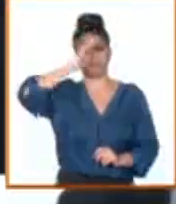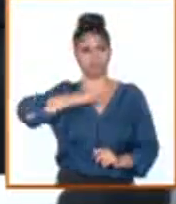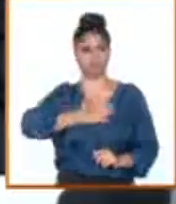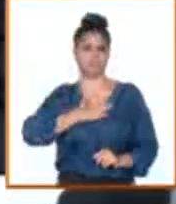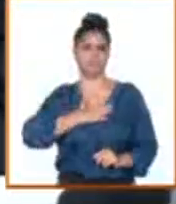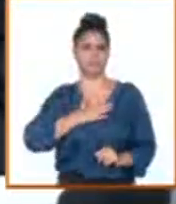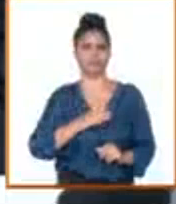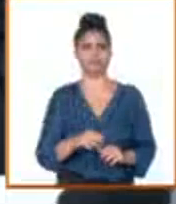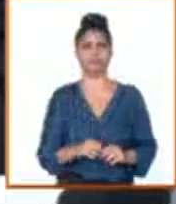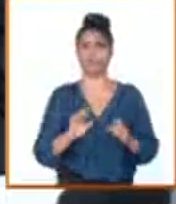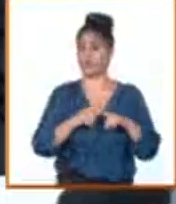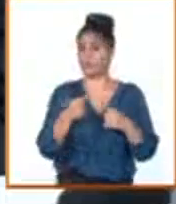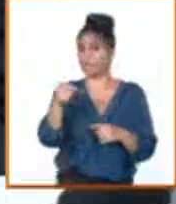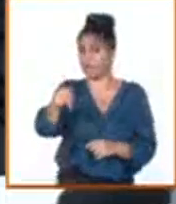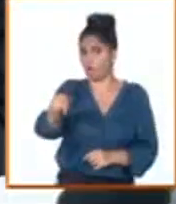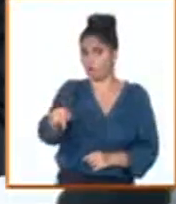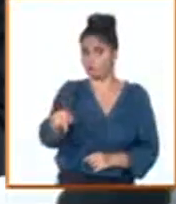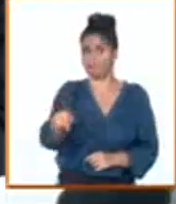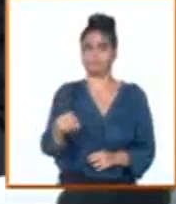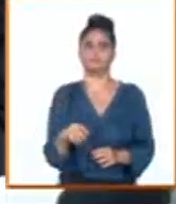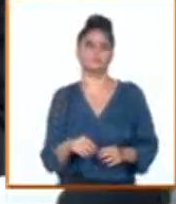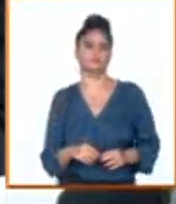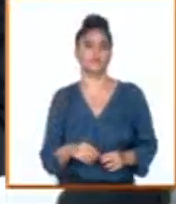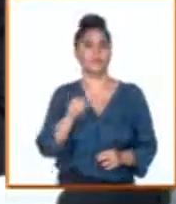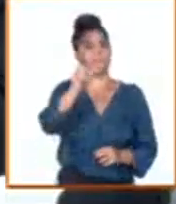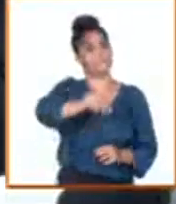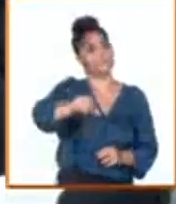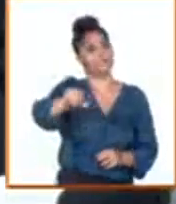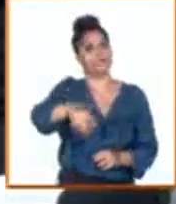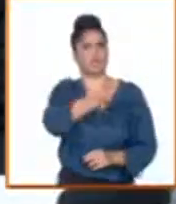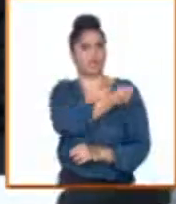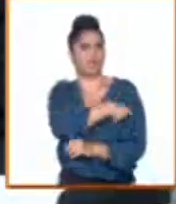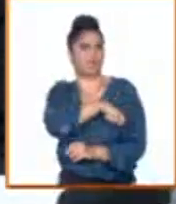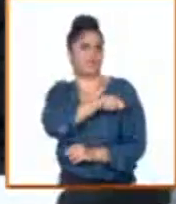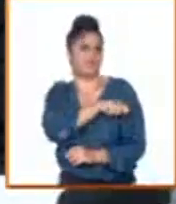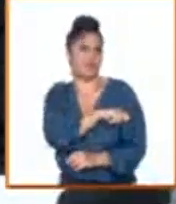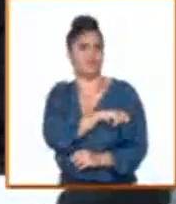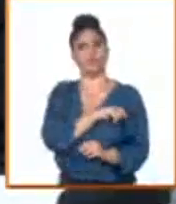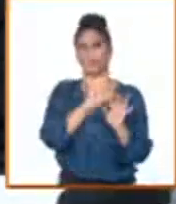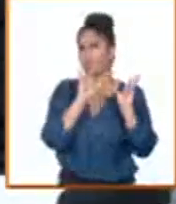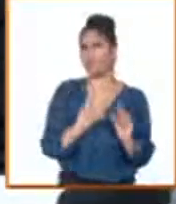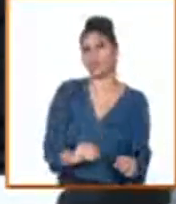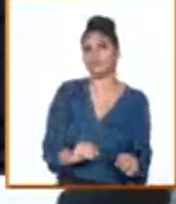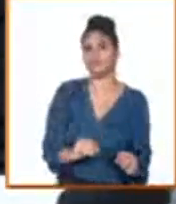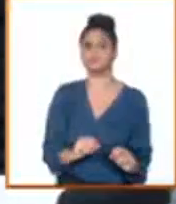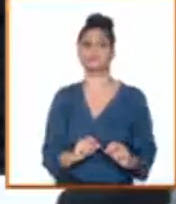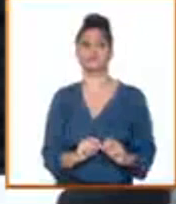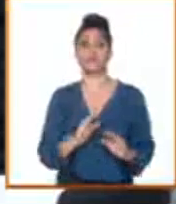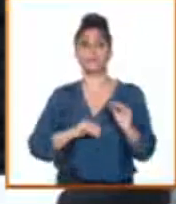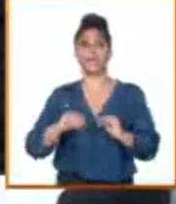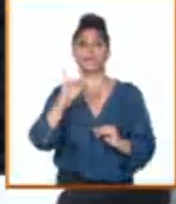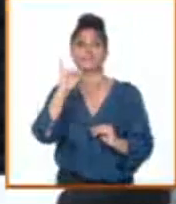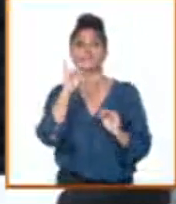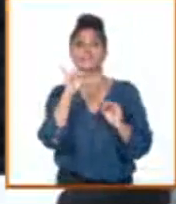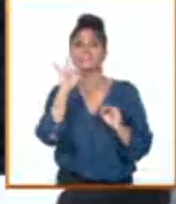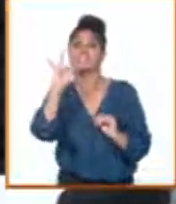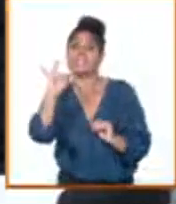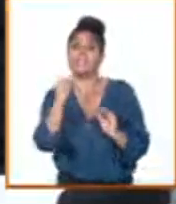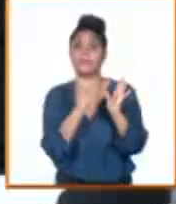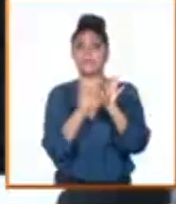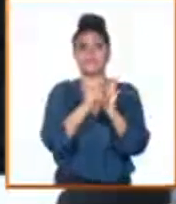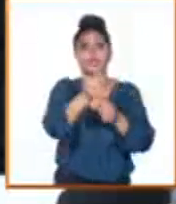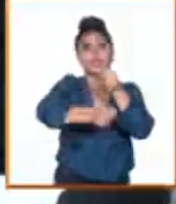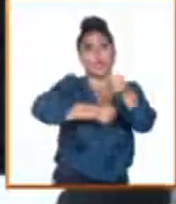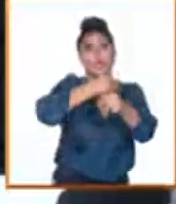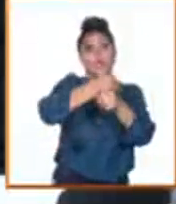porque hoy nuestros ciudadanos, más de 7 millones de ciudadanos que tenemos conectados a Internet, ¿sobre qué